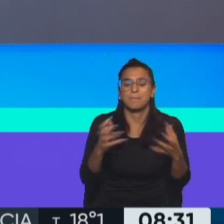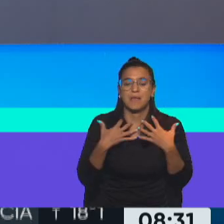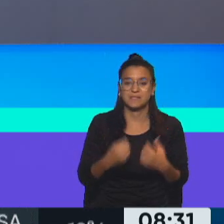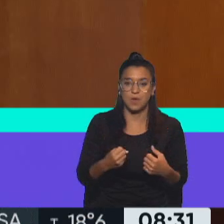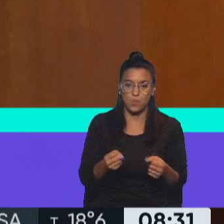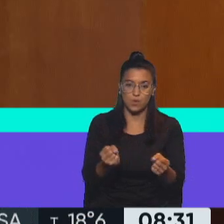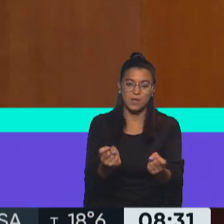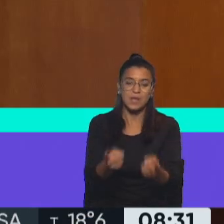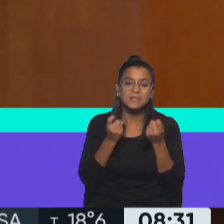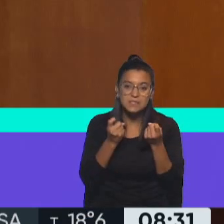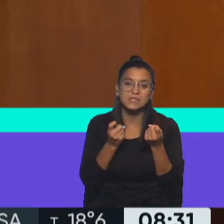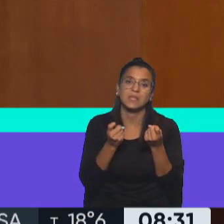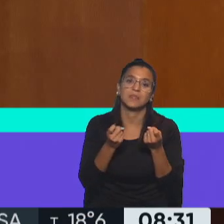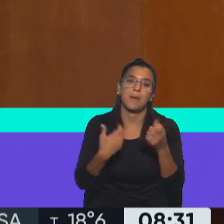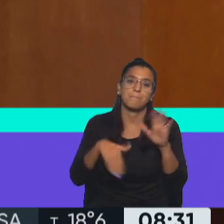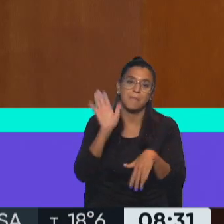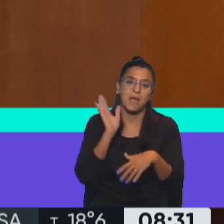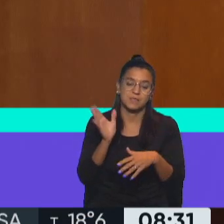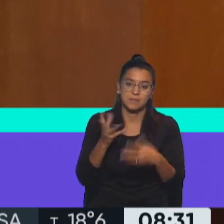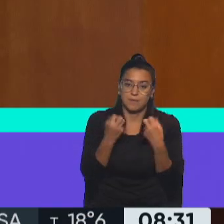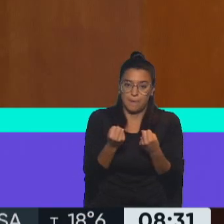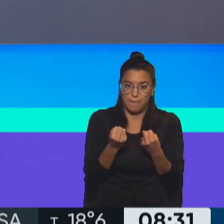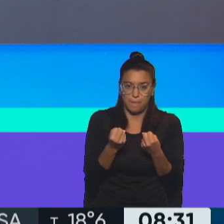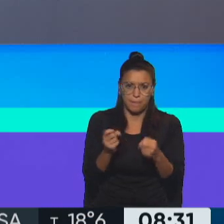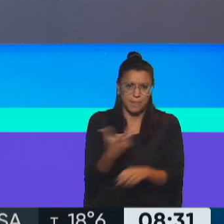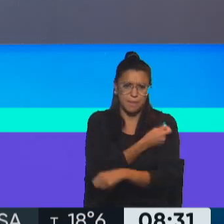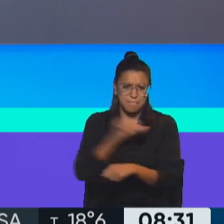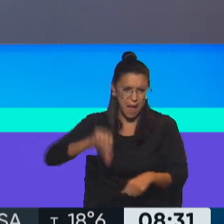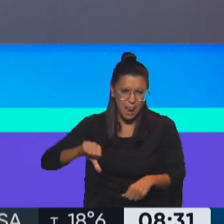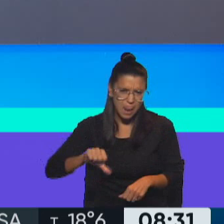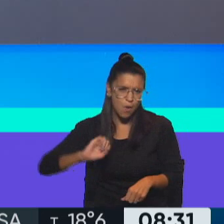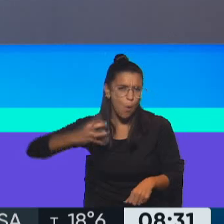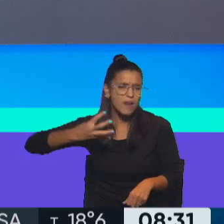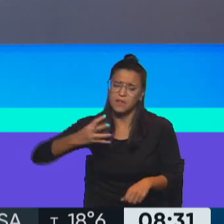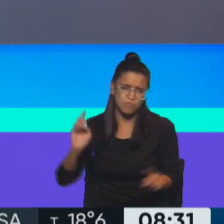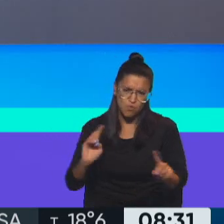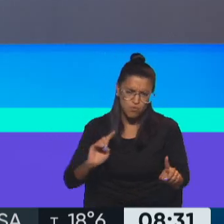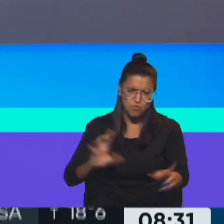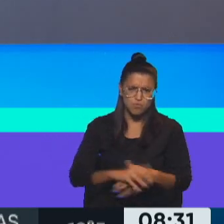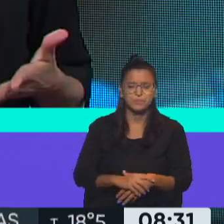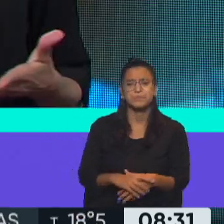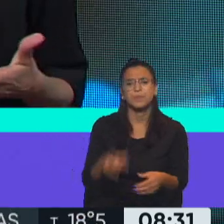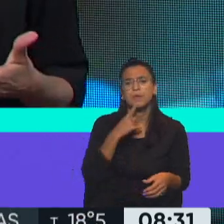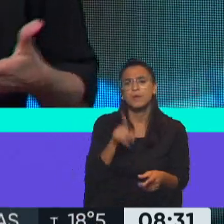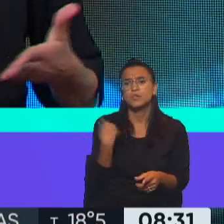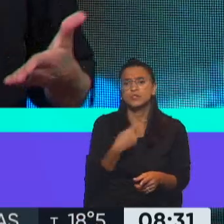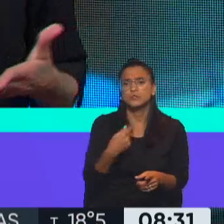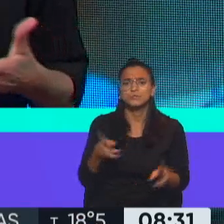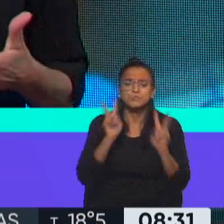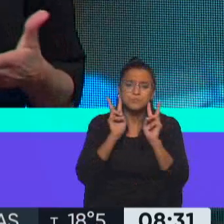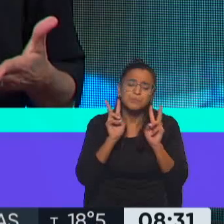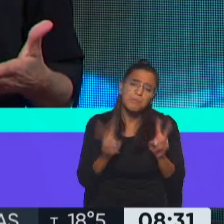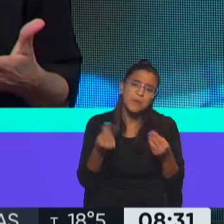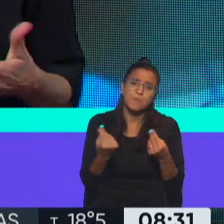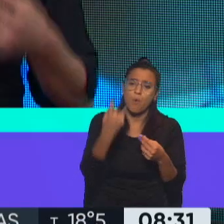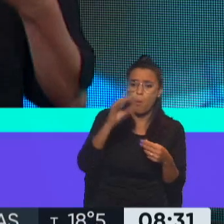que requiera aumentar la inmunidad. ¿Y nos hace sino mal para eso? que no, para nada. Ahora, En qué absoluto. increíble, ¿no? Porque venimos hablando de vacunas desde hace